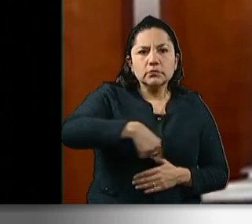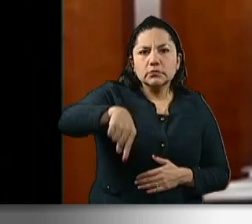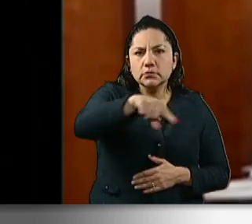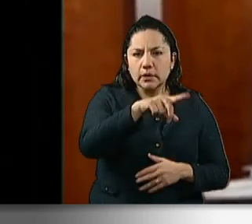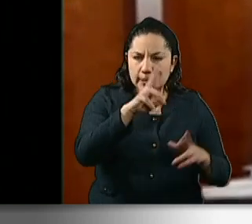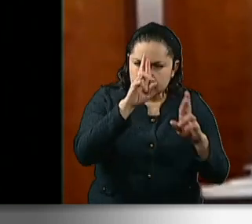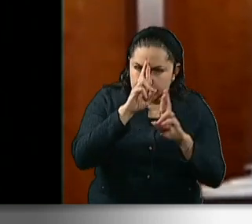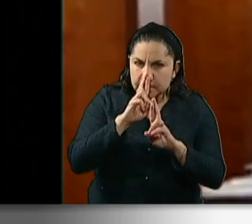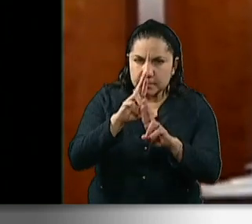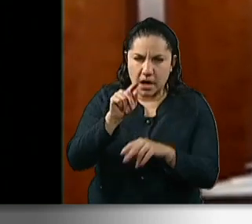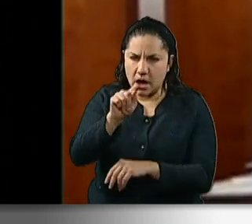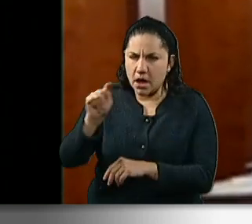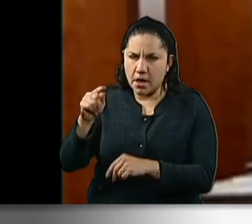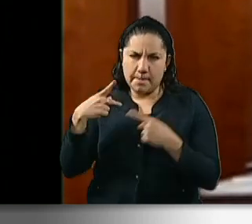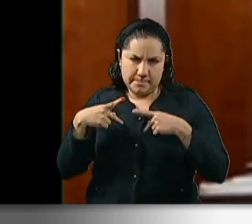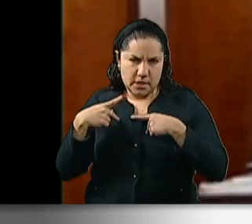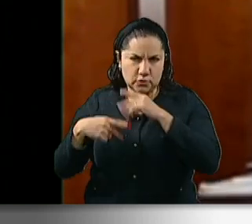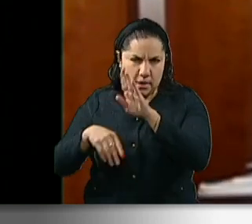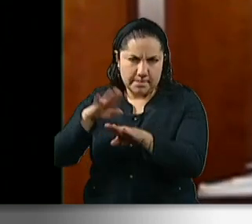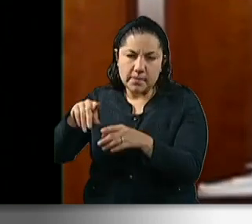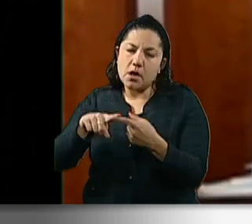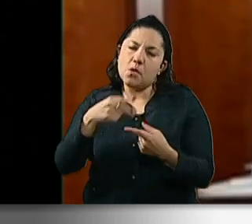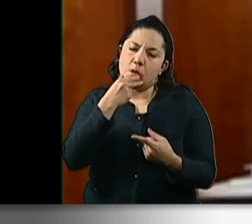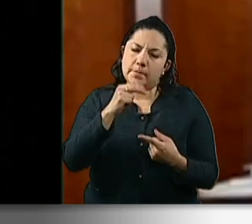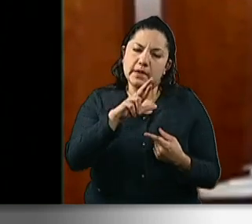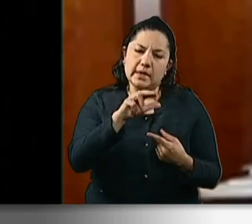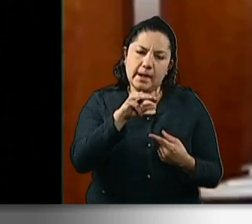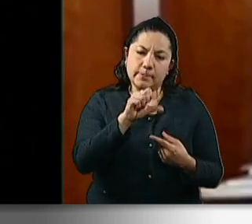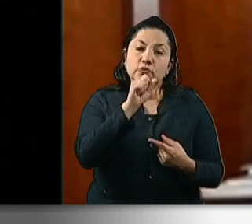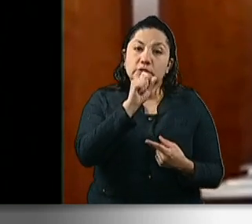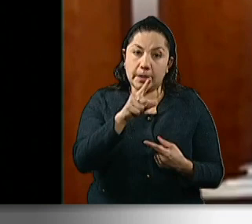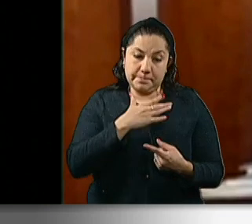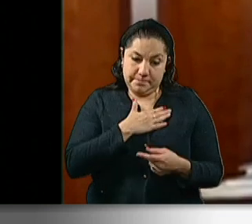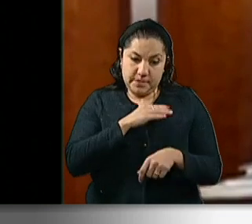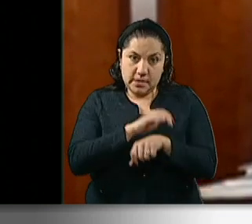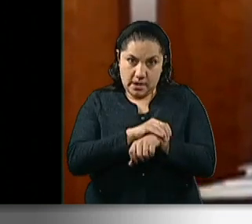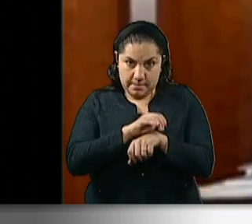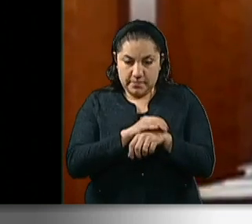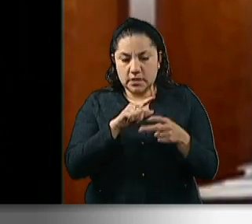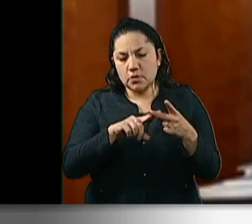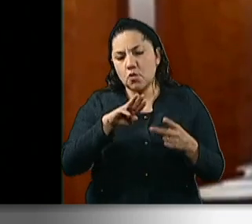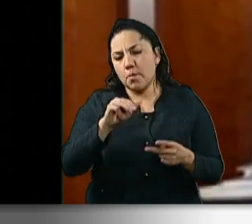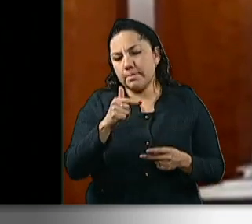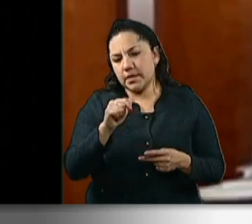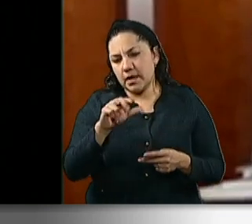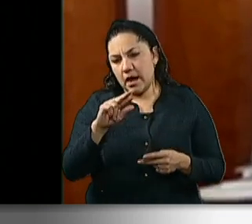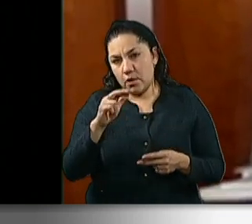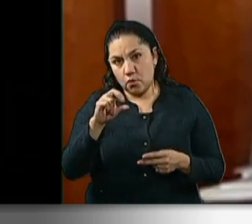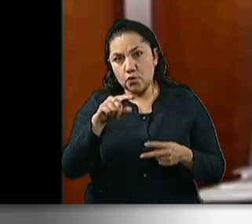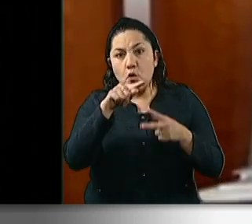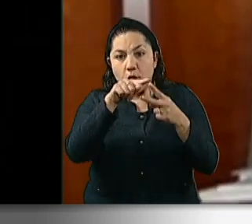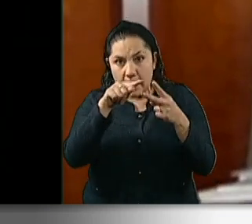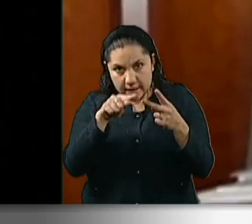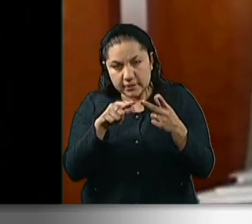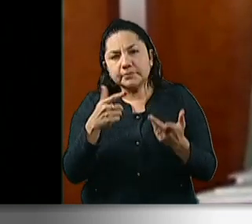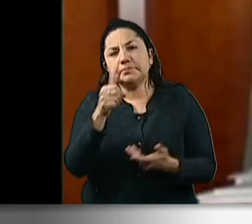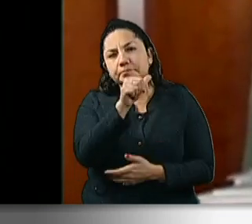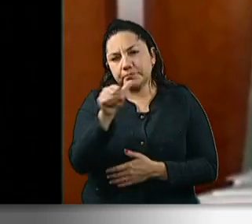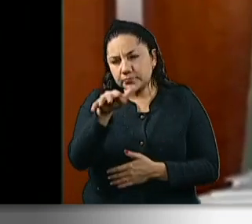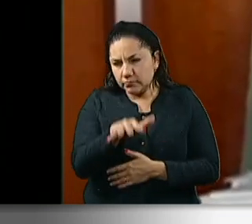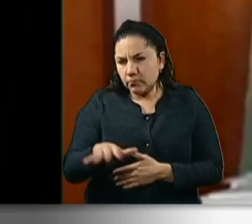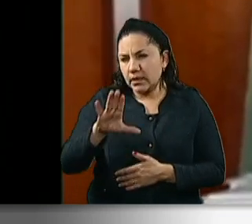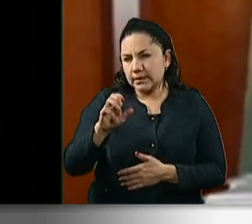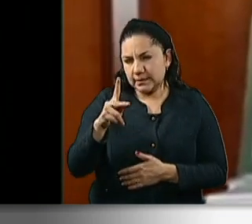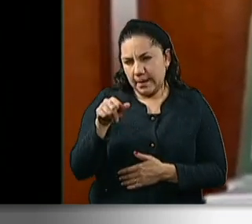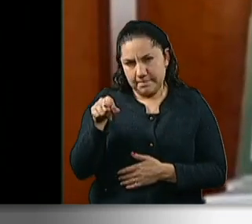a Carlos Ramos y desde luego a mi amigo Miguel lacundo ambos luchadores sociales de la cempa que hoy Son